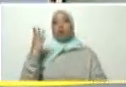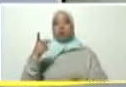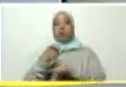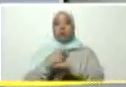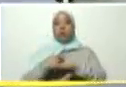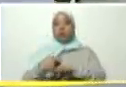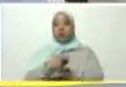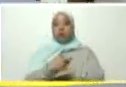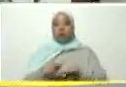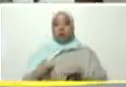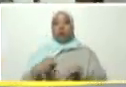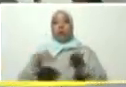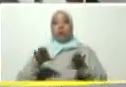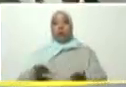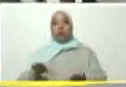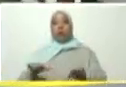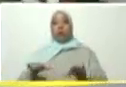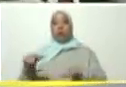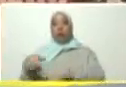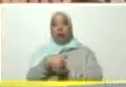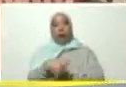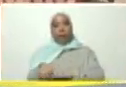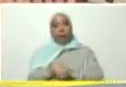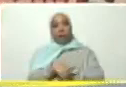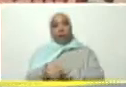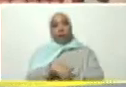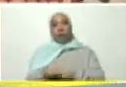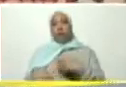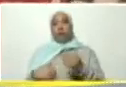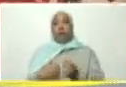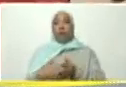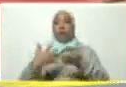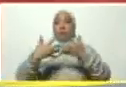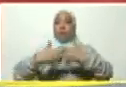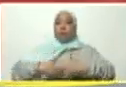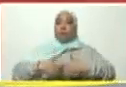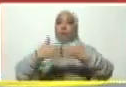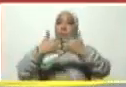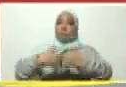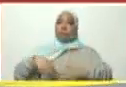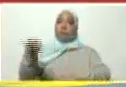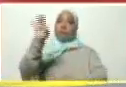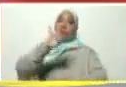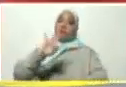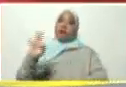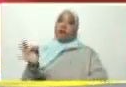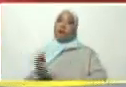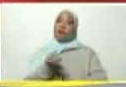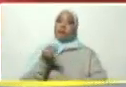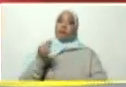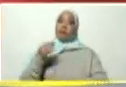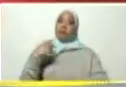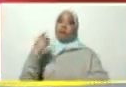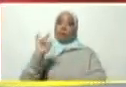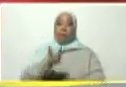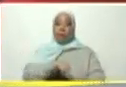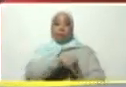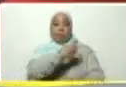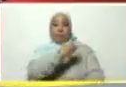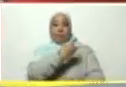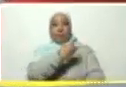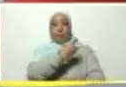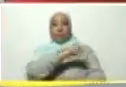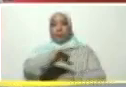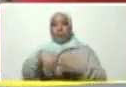y nos estamos desde las calles desde las fábricas desde los sindicatos desde los campos desde las universidades